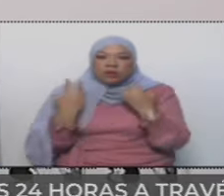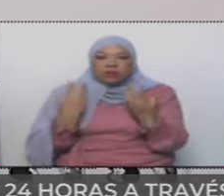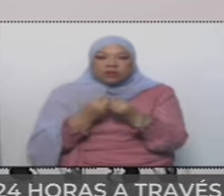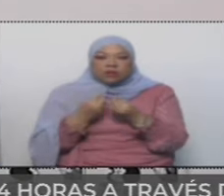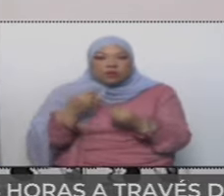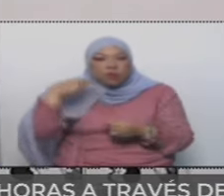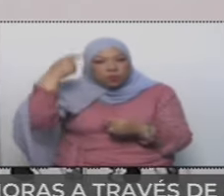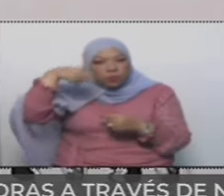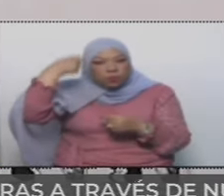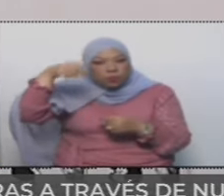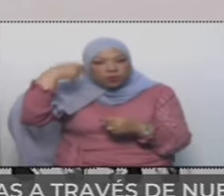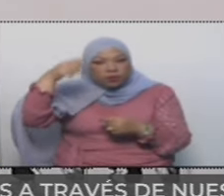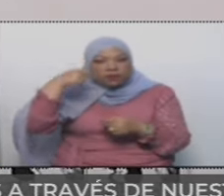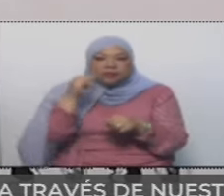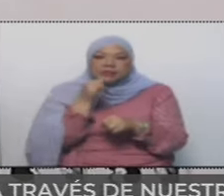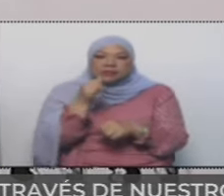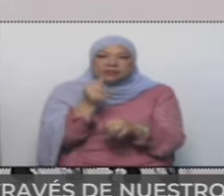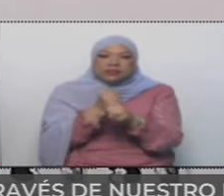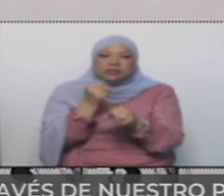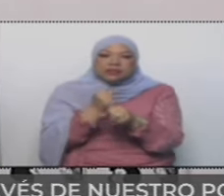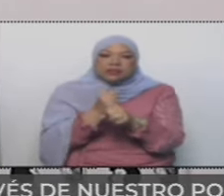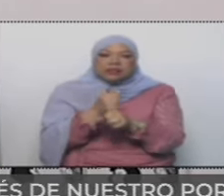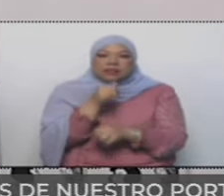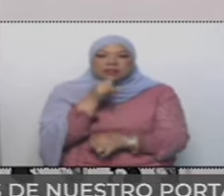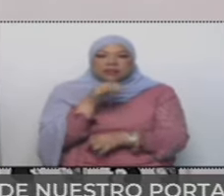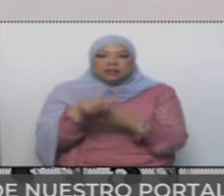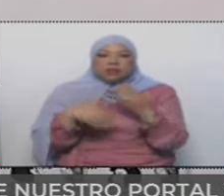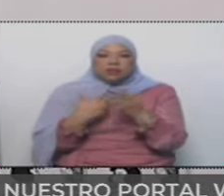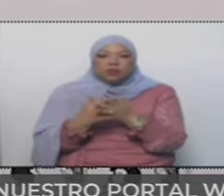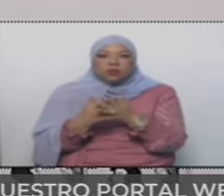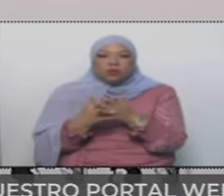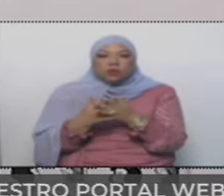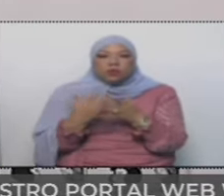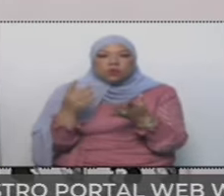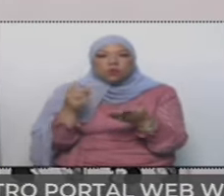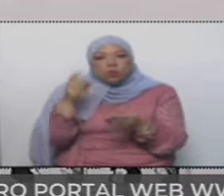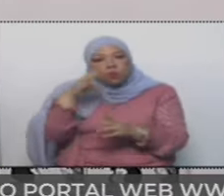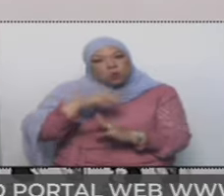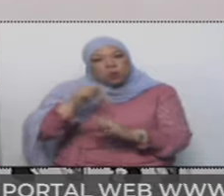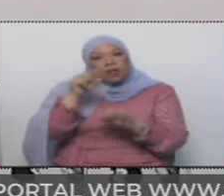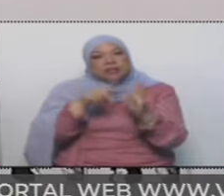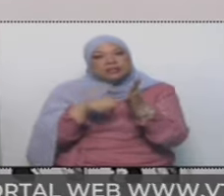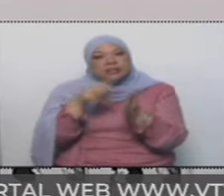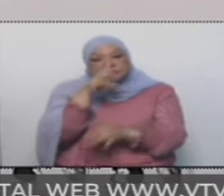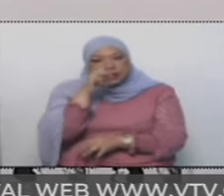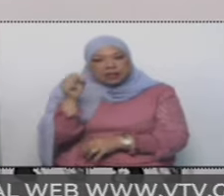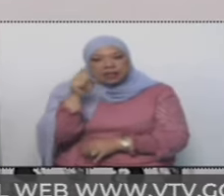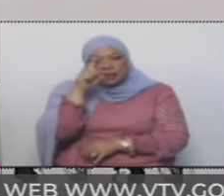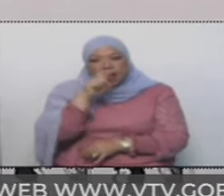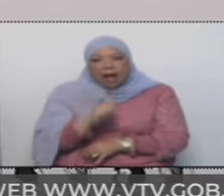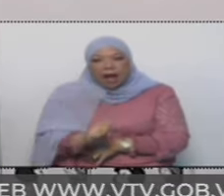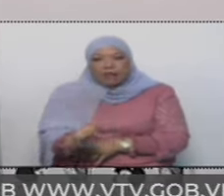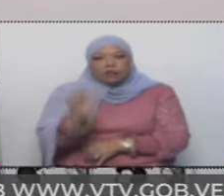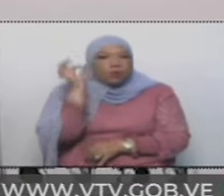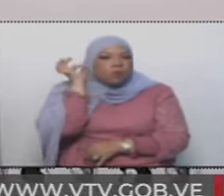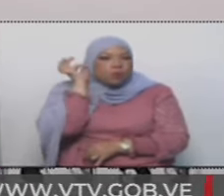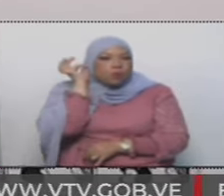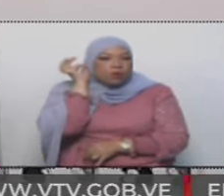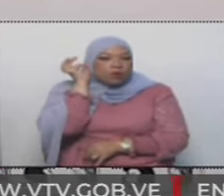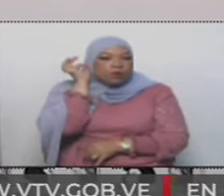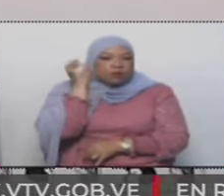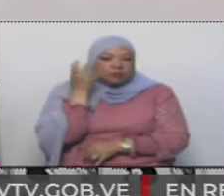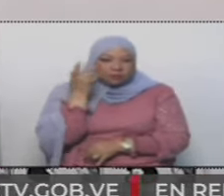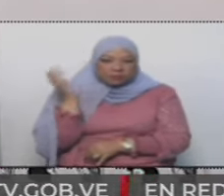cámara, en esta editorial Sui Generis, hoy conmemorando los 60 años de Mafalda. Aquí